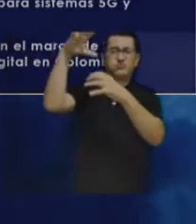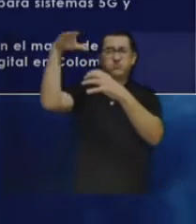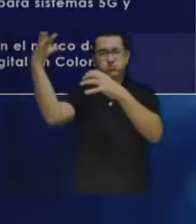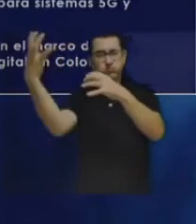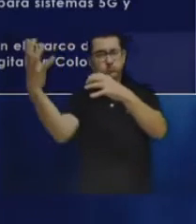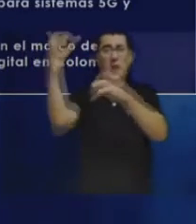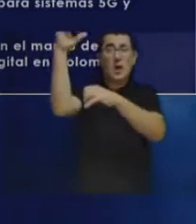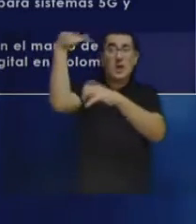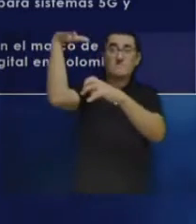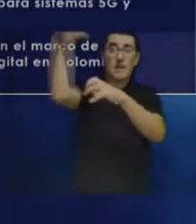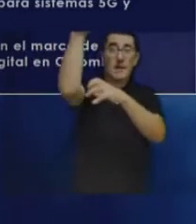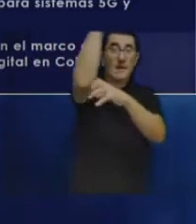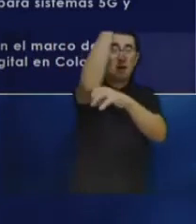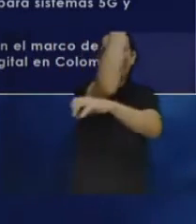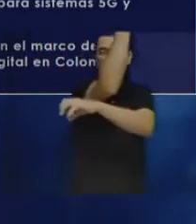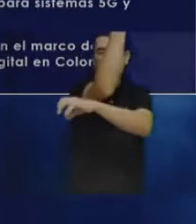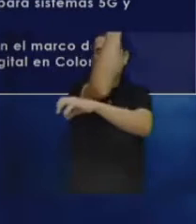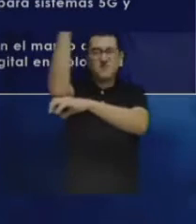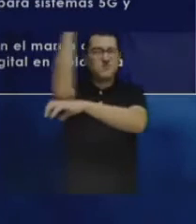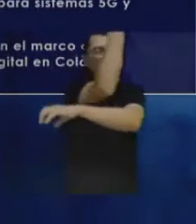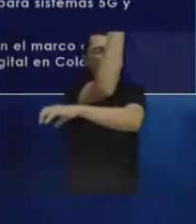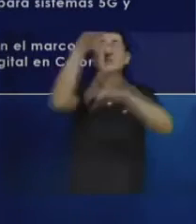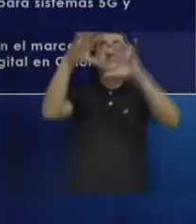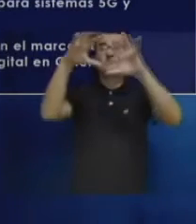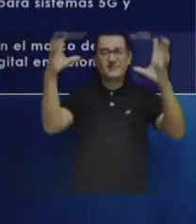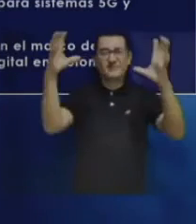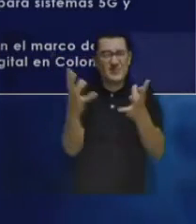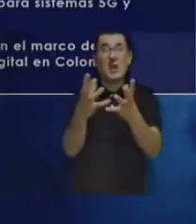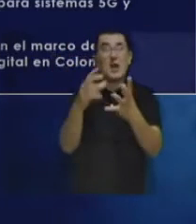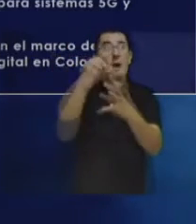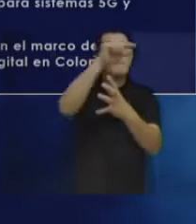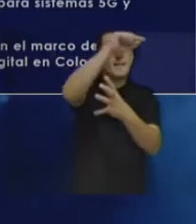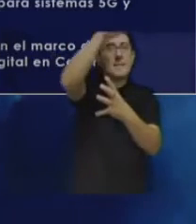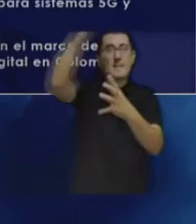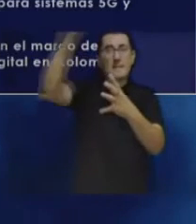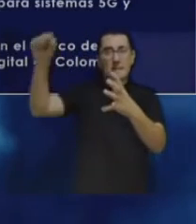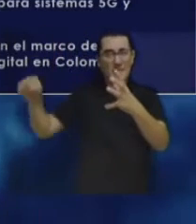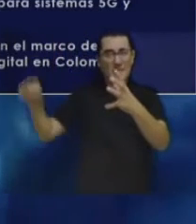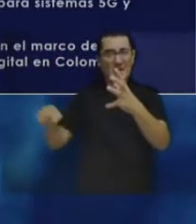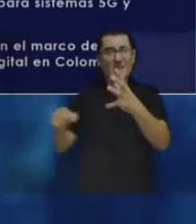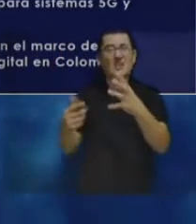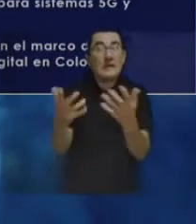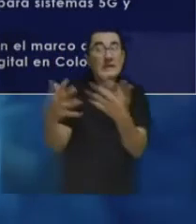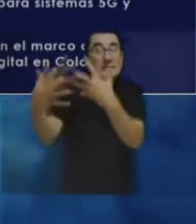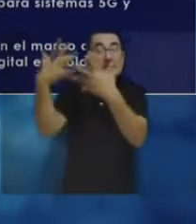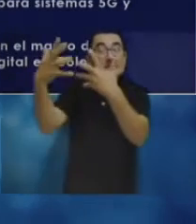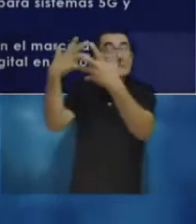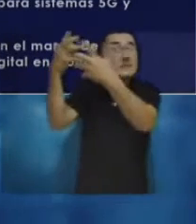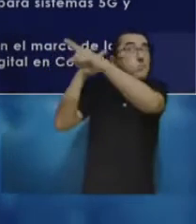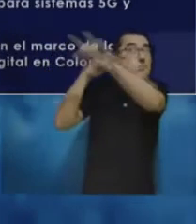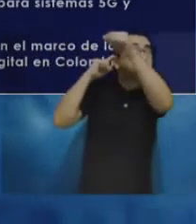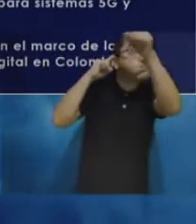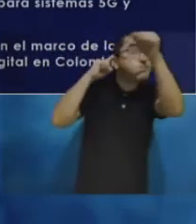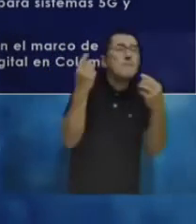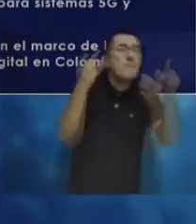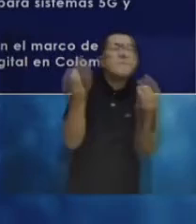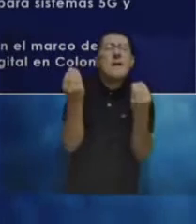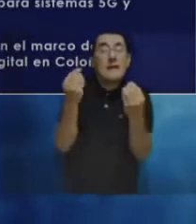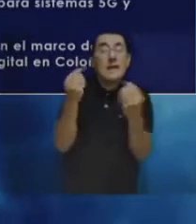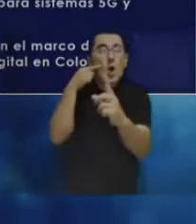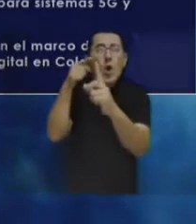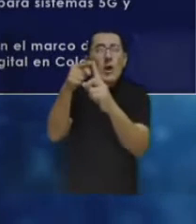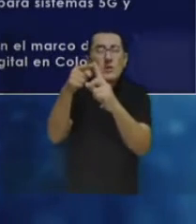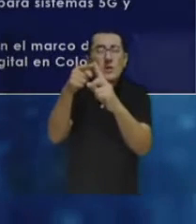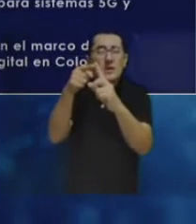resaltar lo siguiente. En primer lugar, este tipo de sistemas se diseñan para buscar cobertura global y así poder prestar